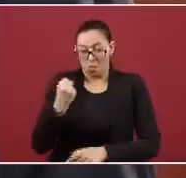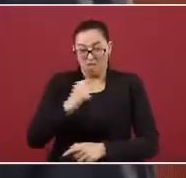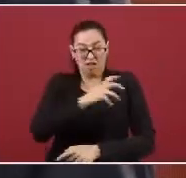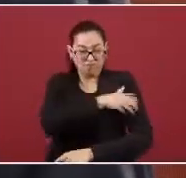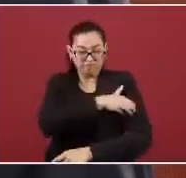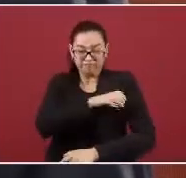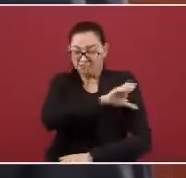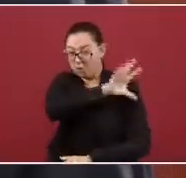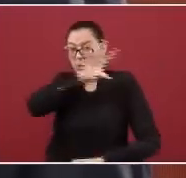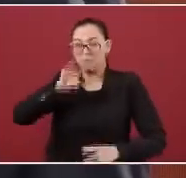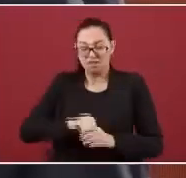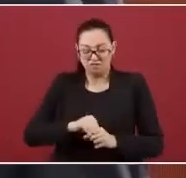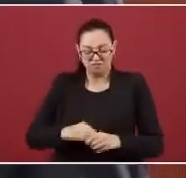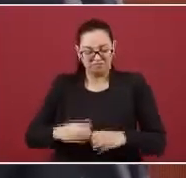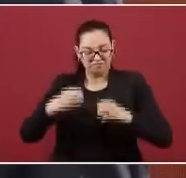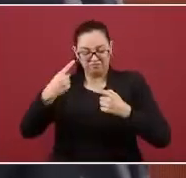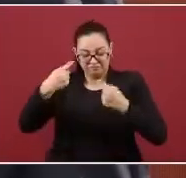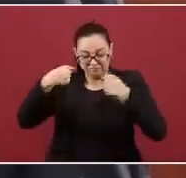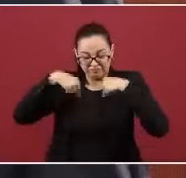¿sí?